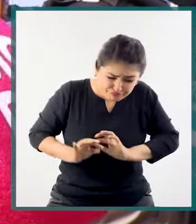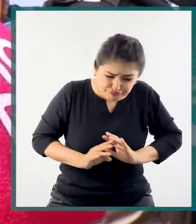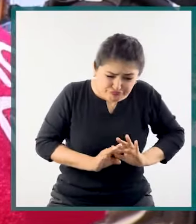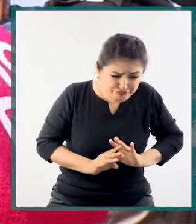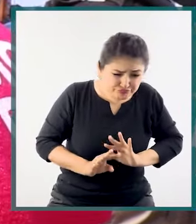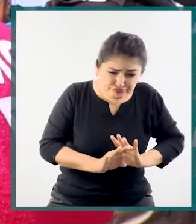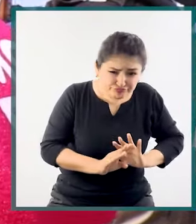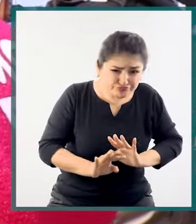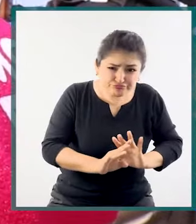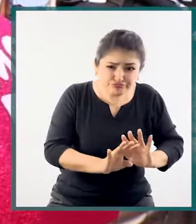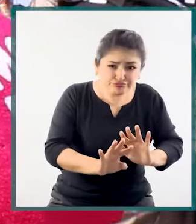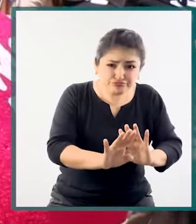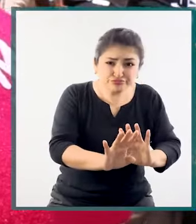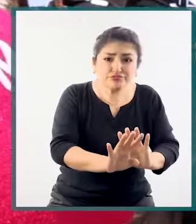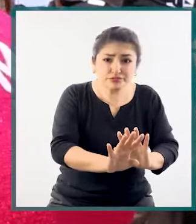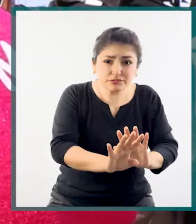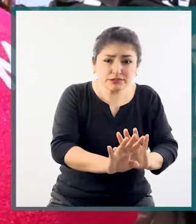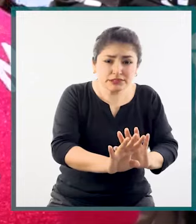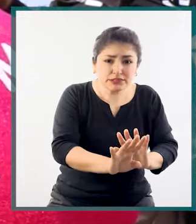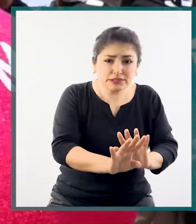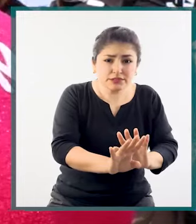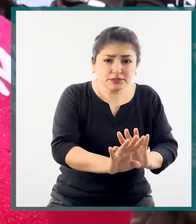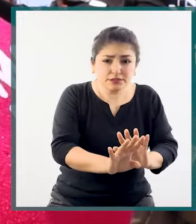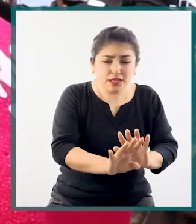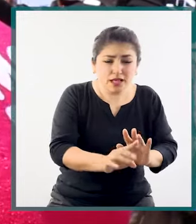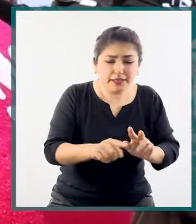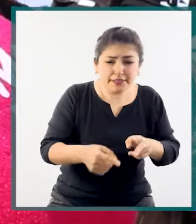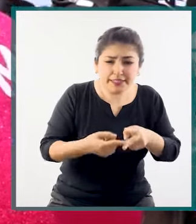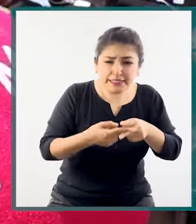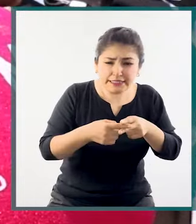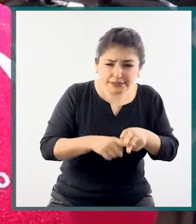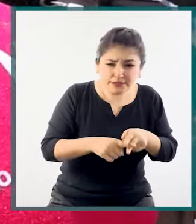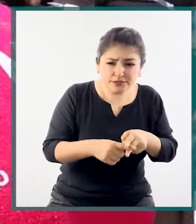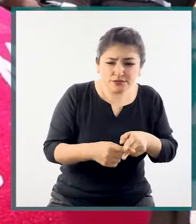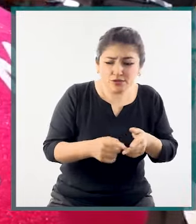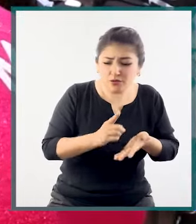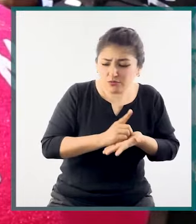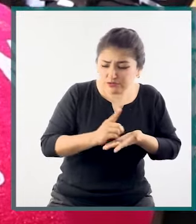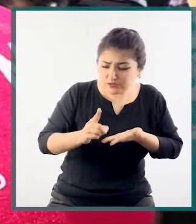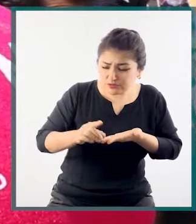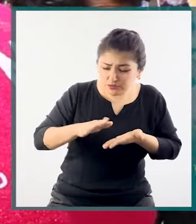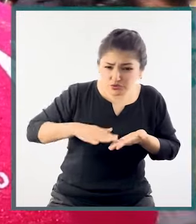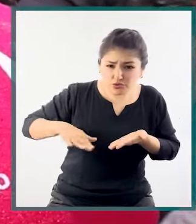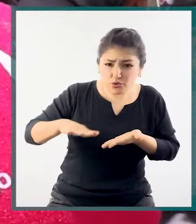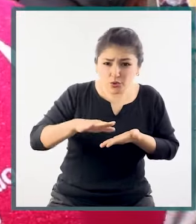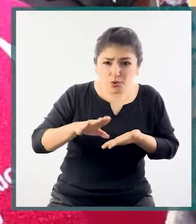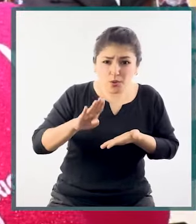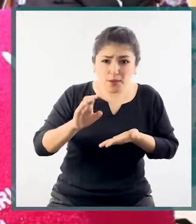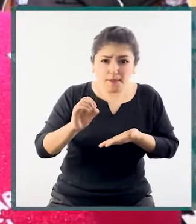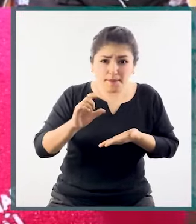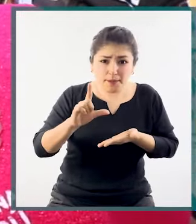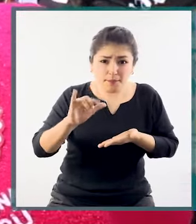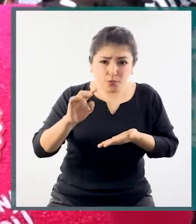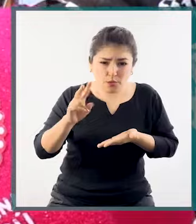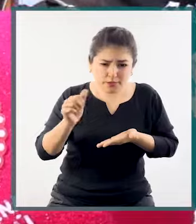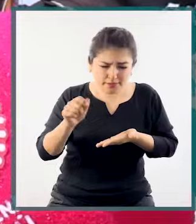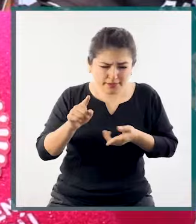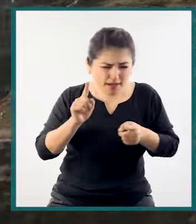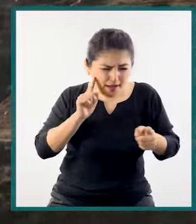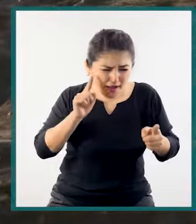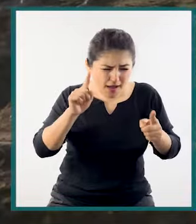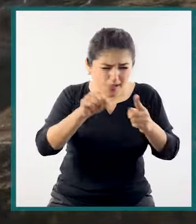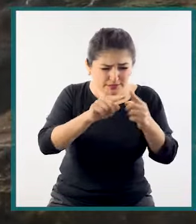recorriendo por todo el proceso que ha tenido en ese entonces Bolívar, que caminó desde el distrito de Simón